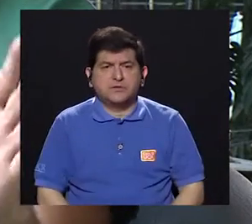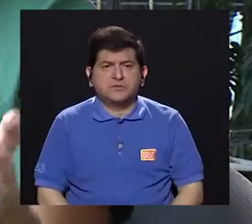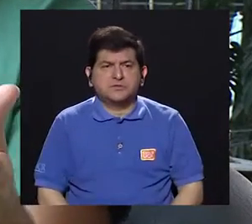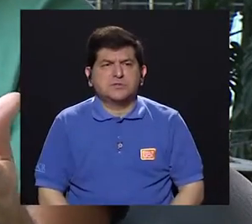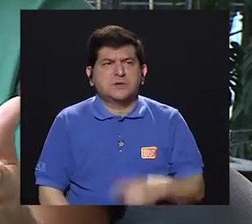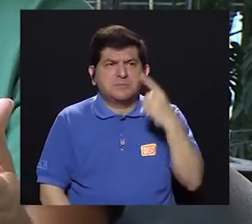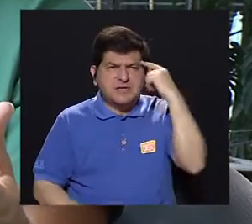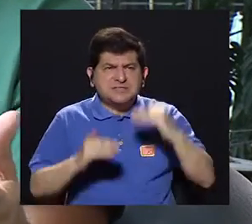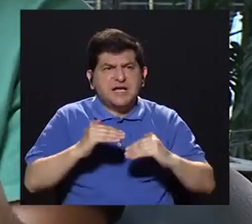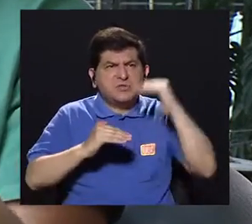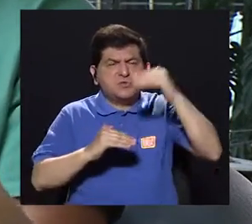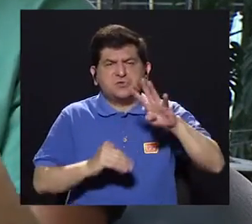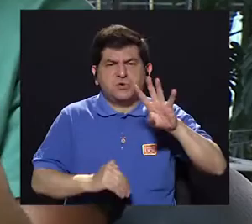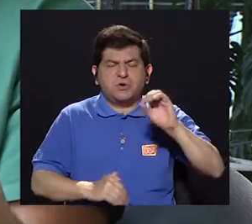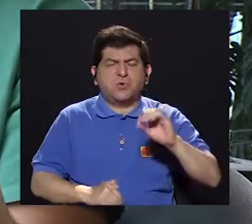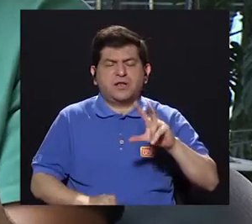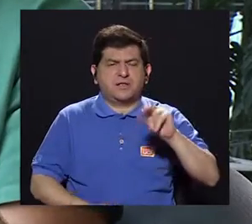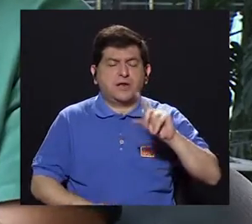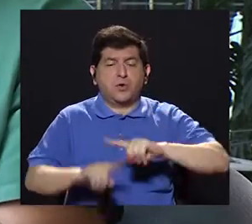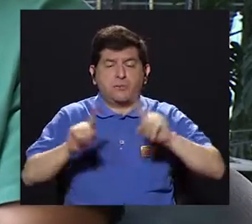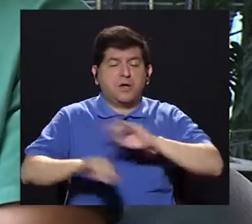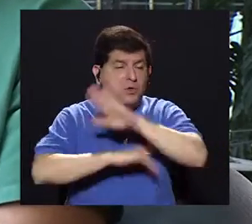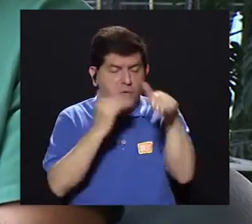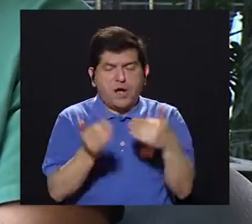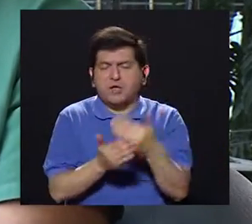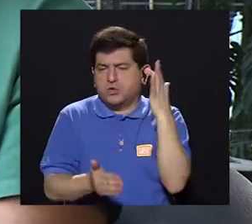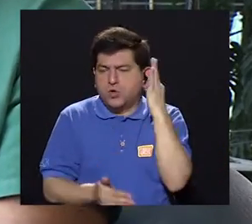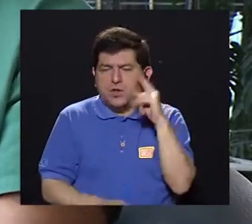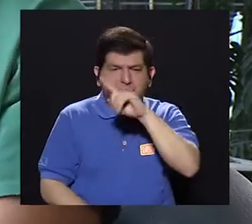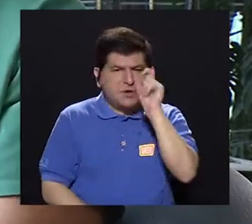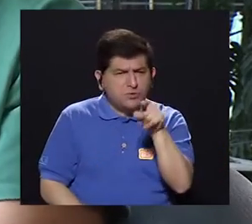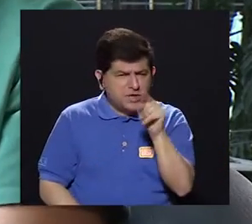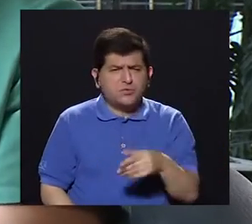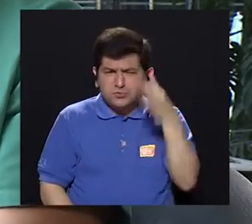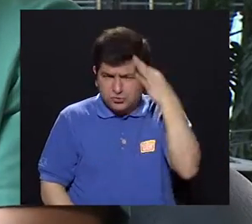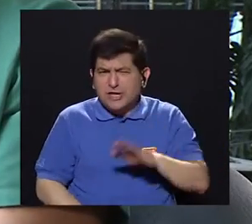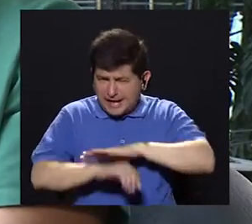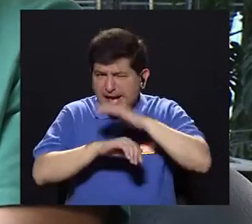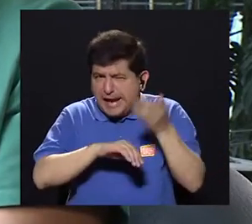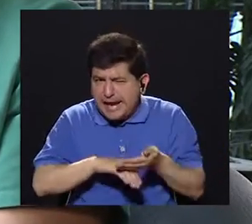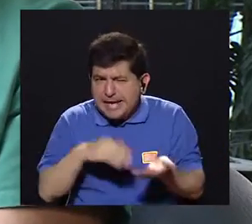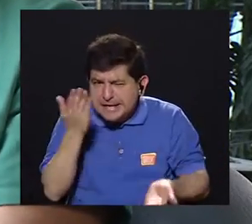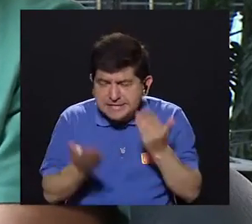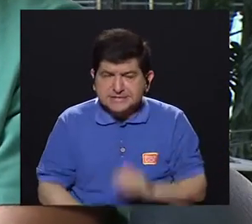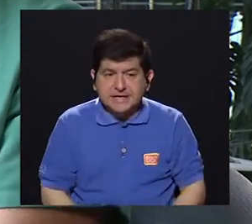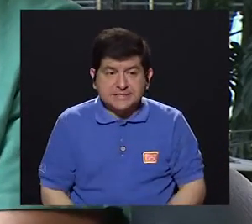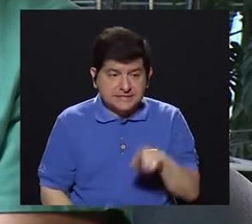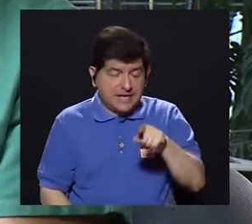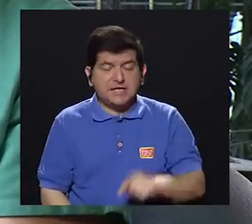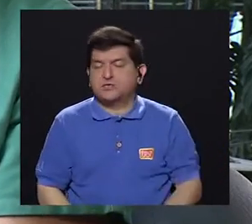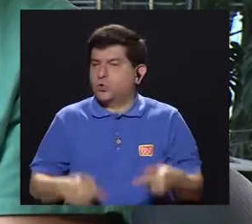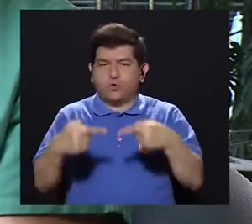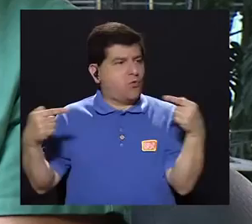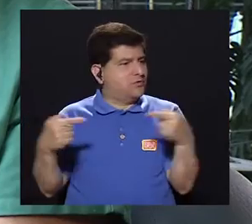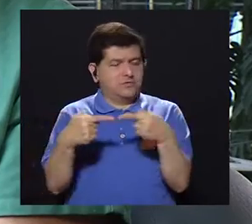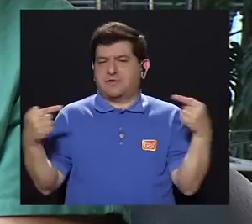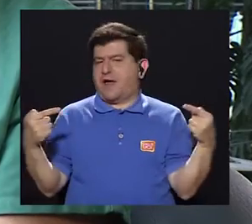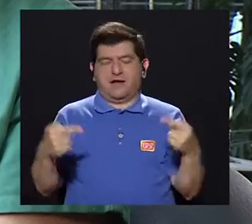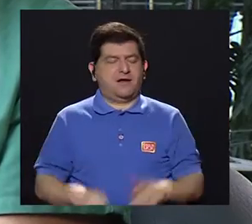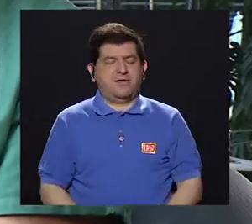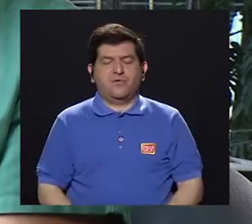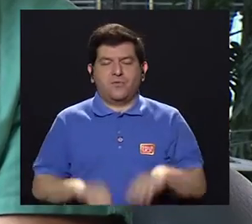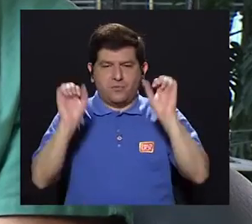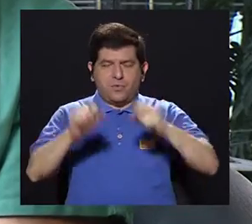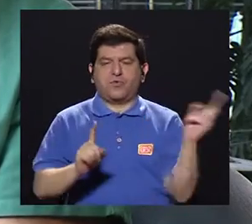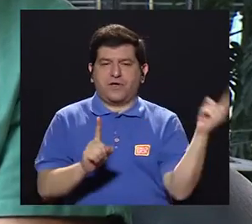ya después de los 40, ¿no? Pues uno por lo general le pregunta a todas las mujeres, ¿alguna sospecha de embarazo? El embarazo es una de las contraindicaciones